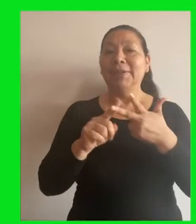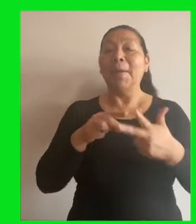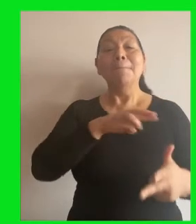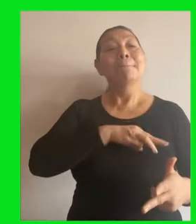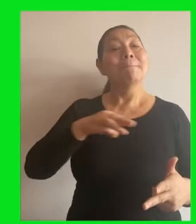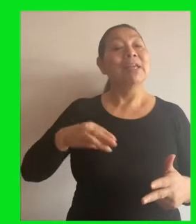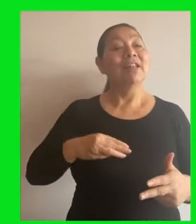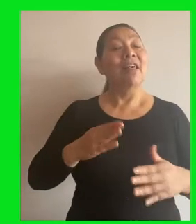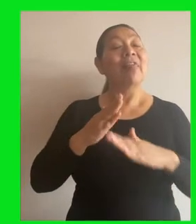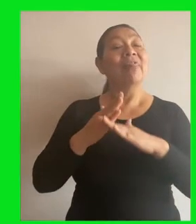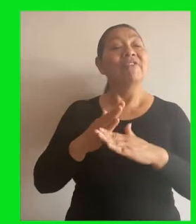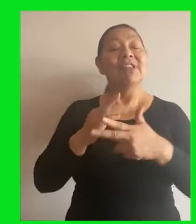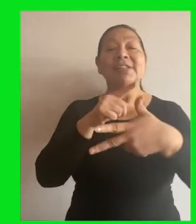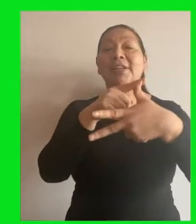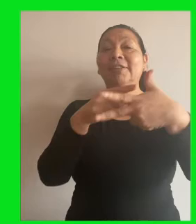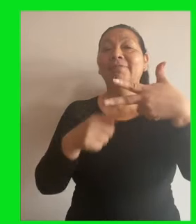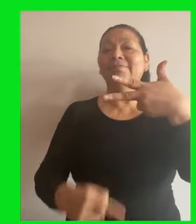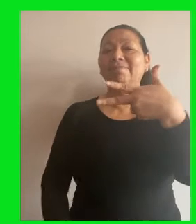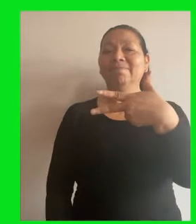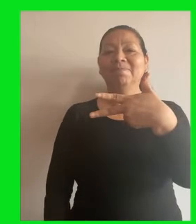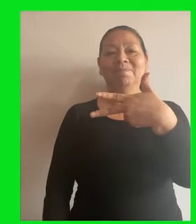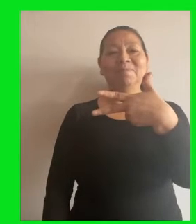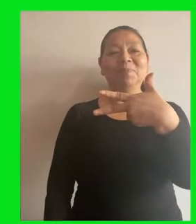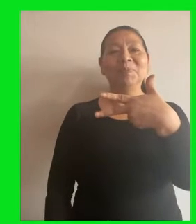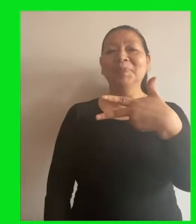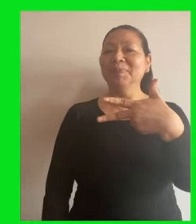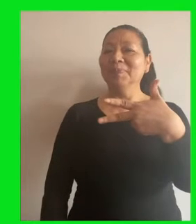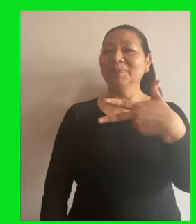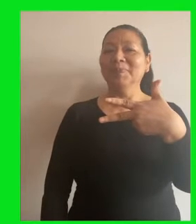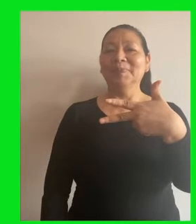C. Ministerio de Defensa.